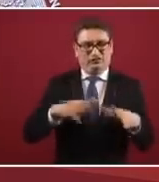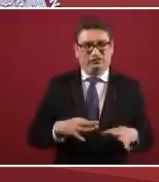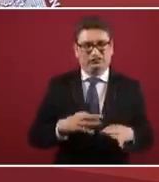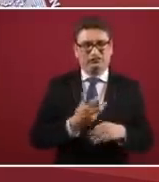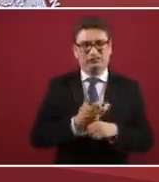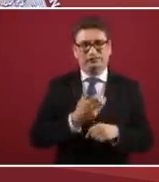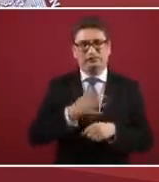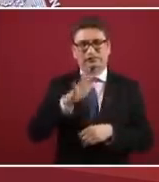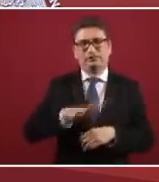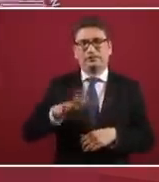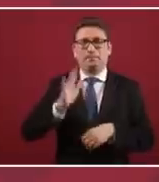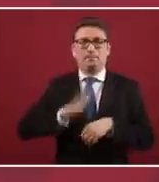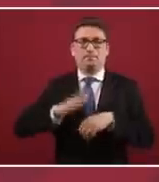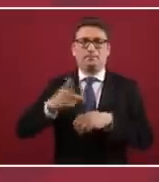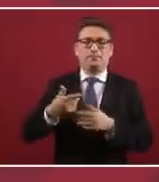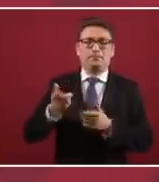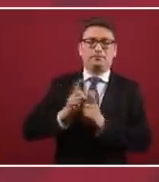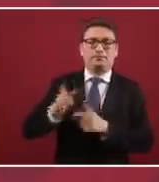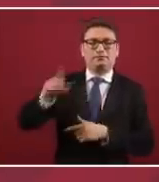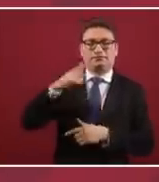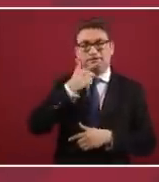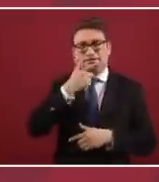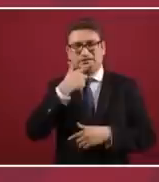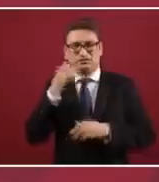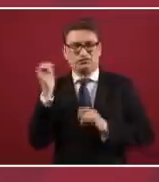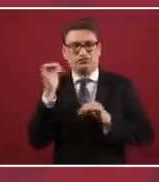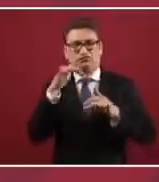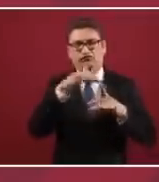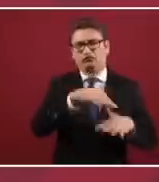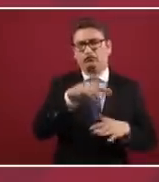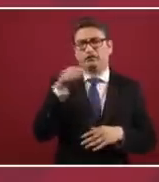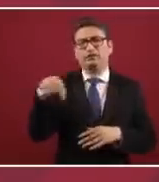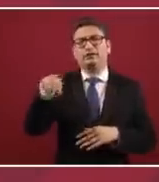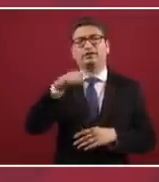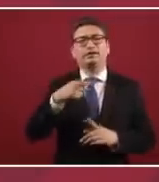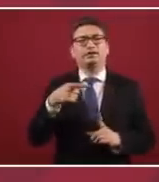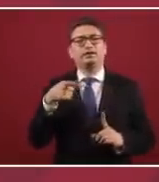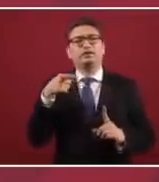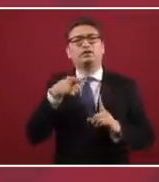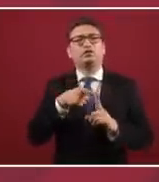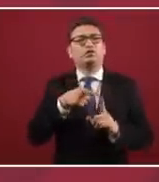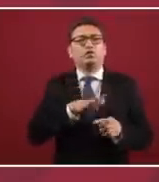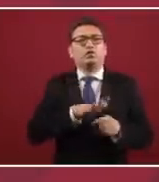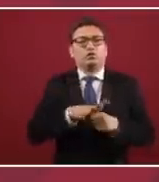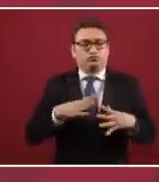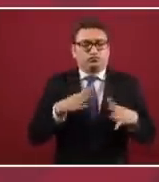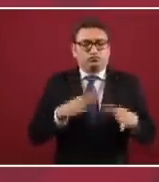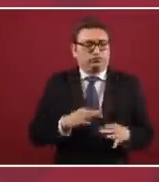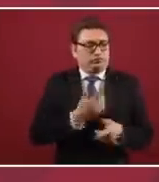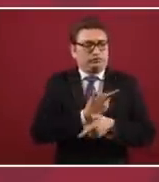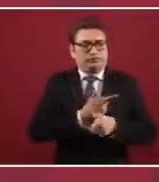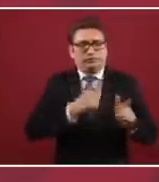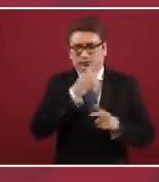fundamentalmente ingleses, con el propósito de establecer una democracia,